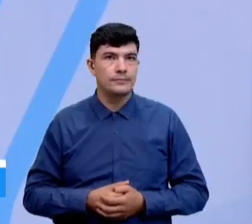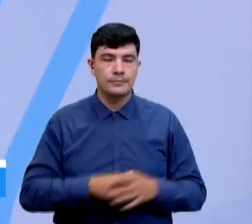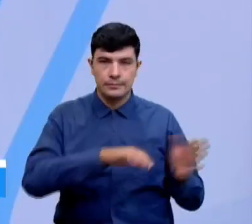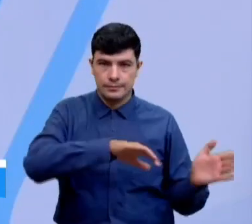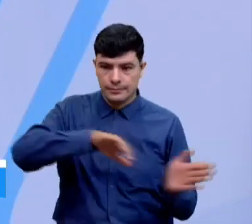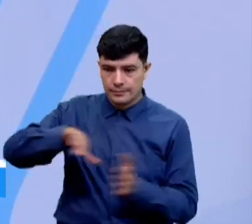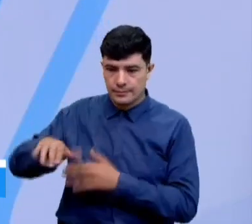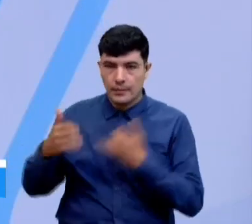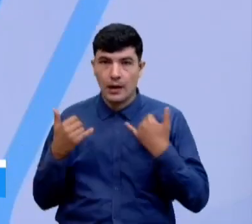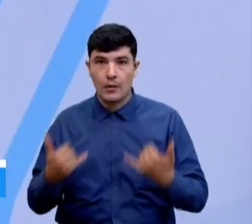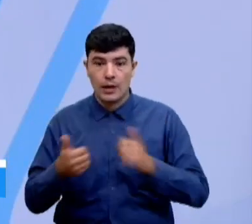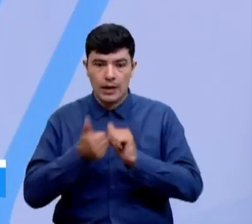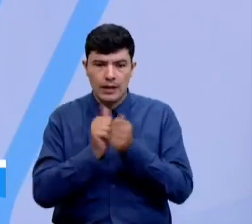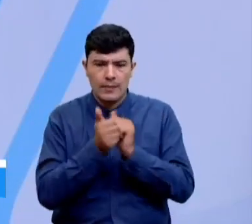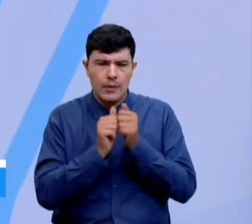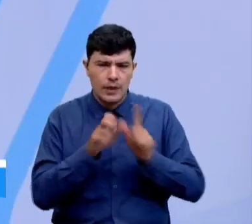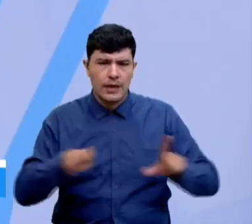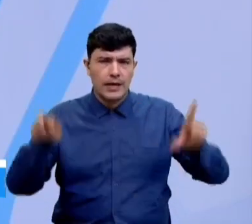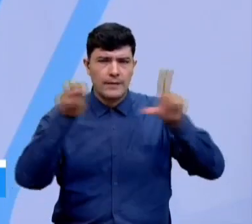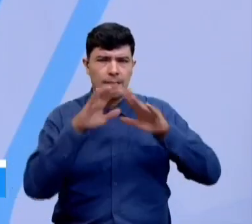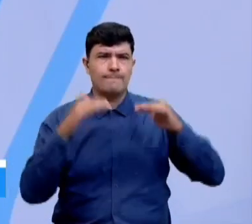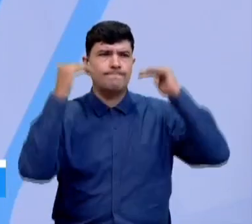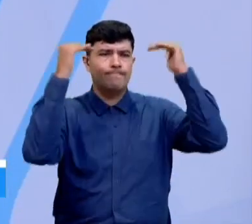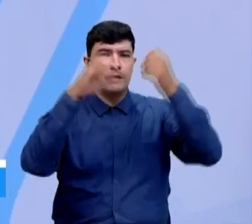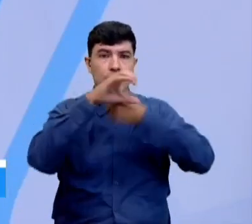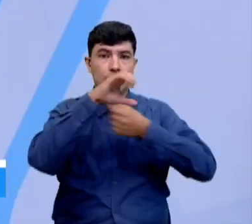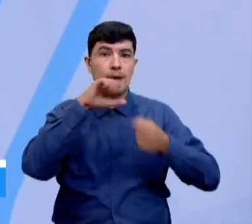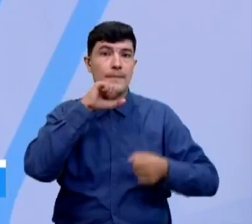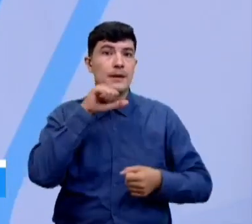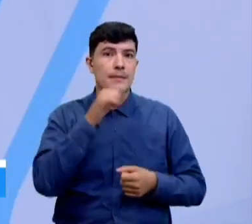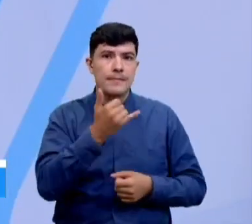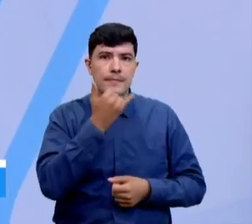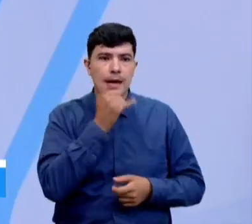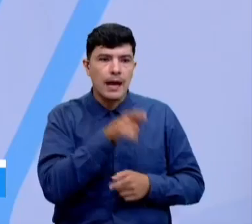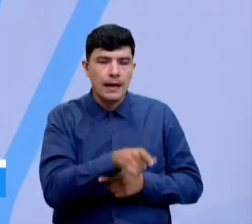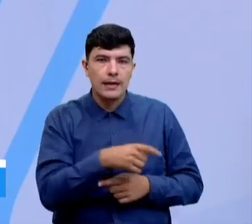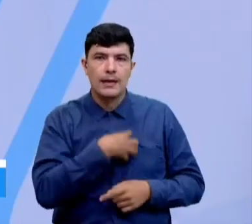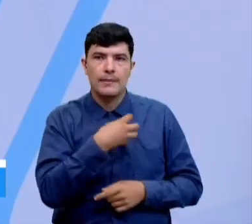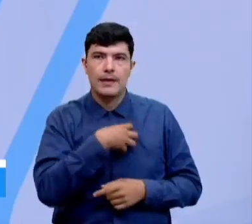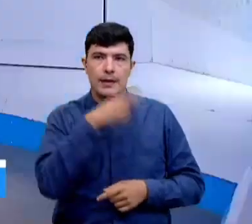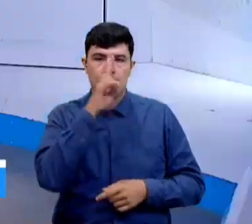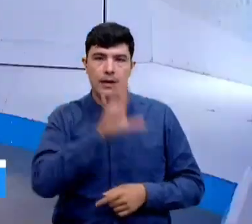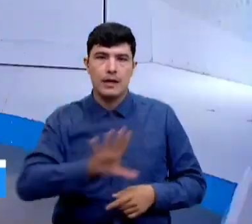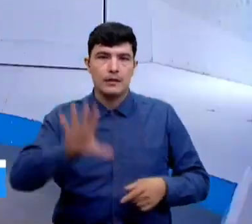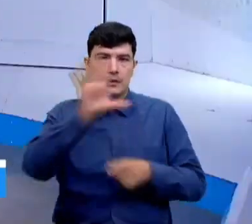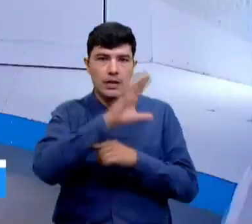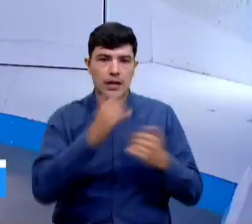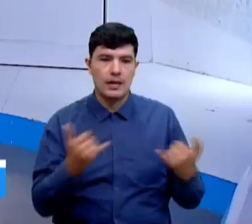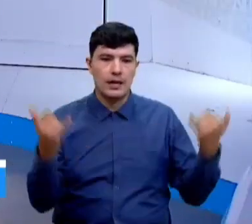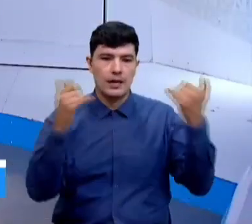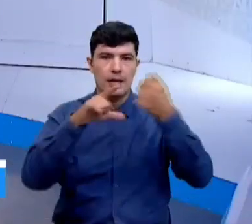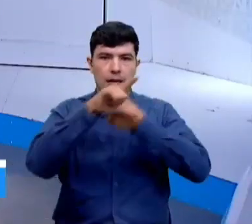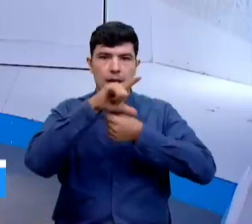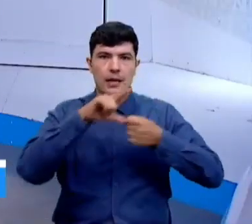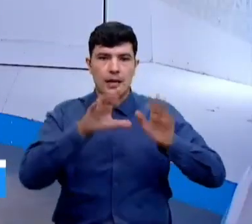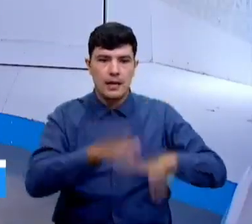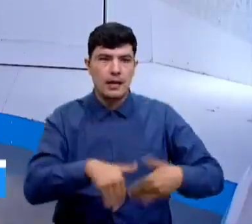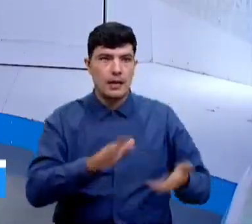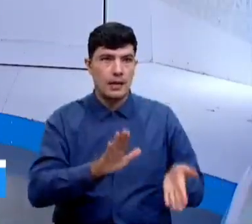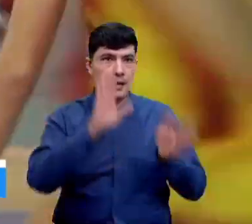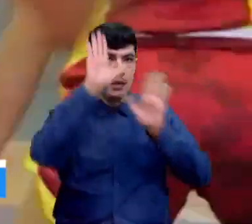Dejamos el fútbol, hablamos del deporte de alto rendimiento y nos vamos para Barranca Bermeja porque allí se cumple Campeonato Nacional Interligas de Baloncesto,